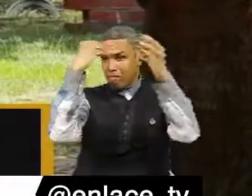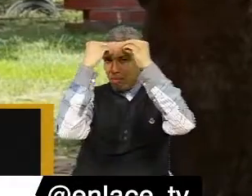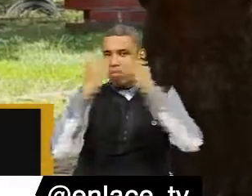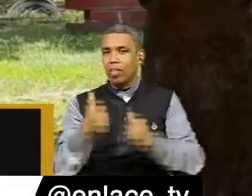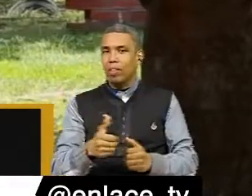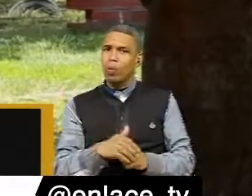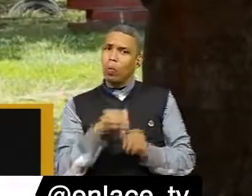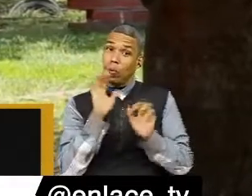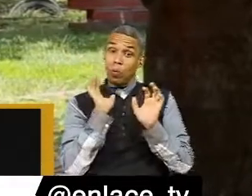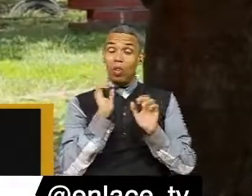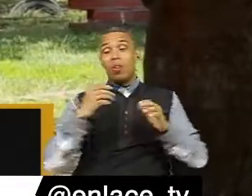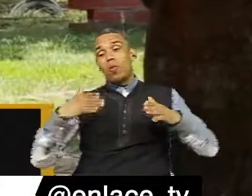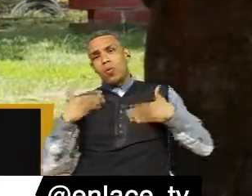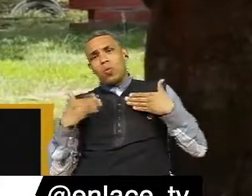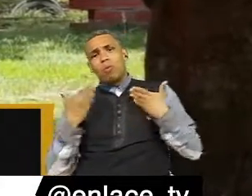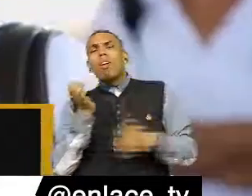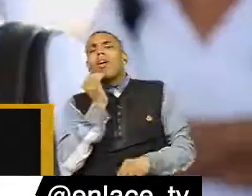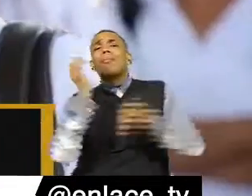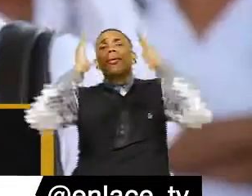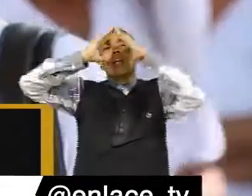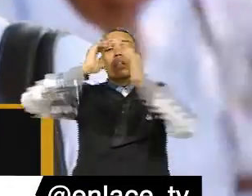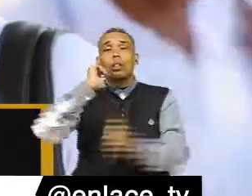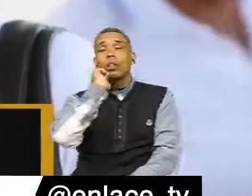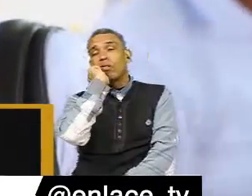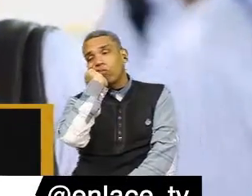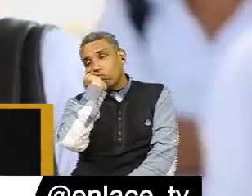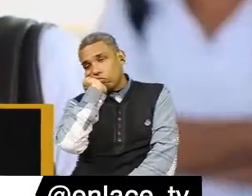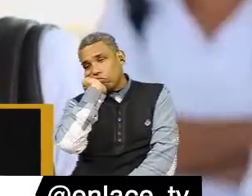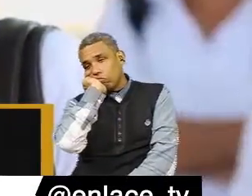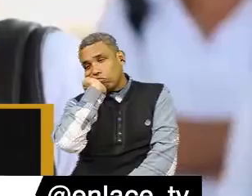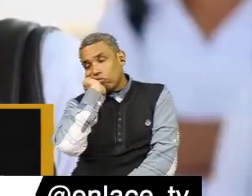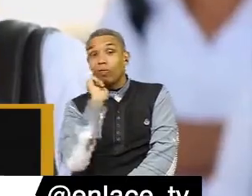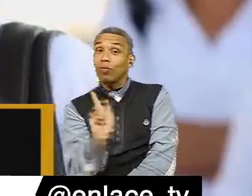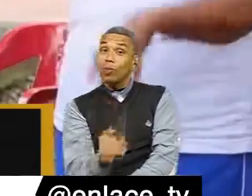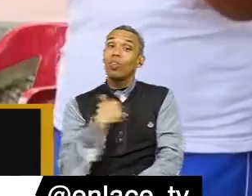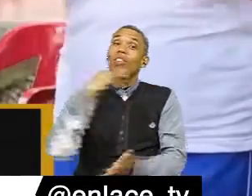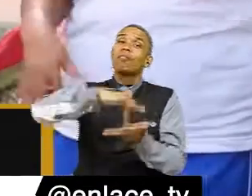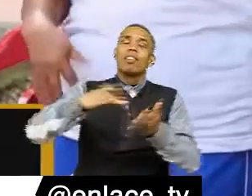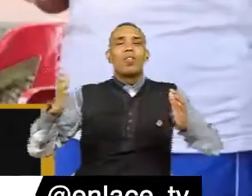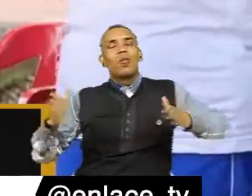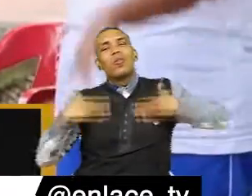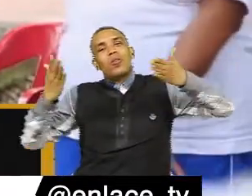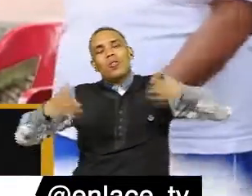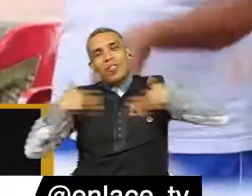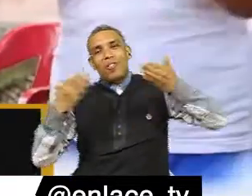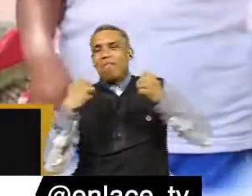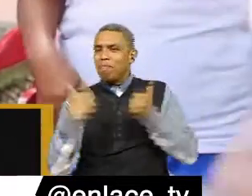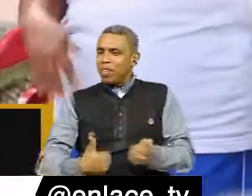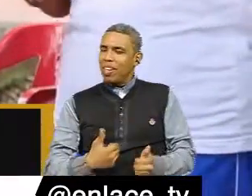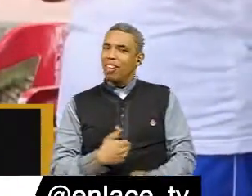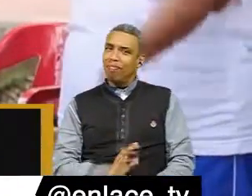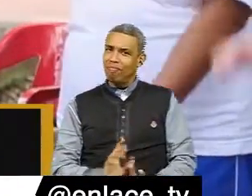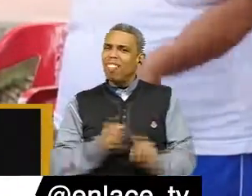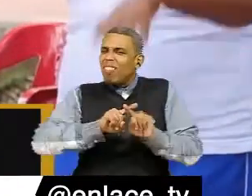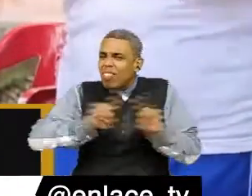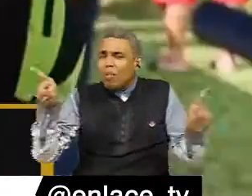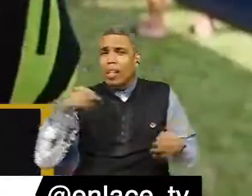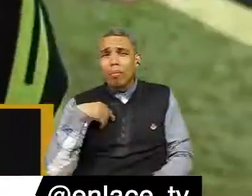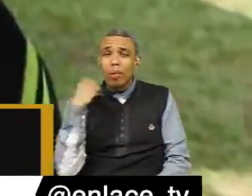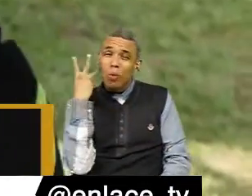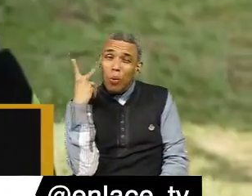recrea. Cosa que uno no hace en la casa, en cambio sale acá y se recrea y ya coge otro ambiente y sale de, hay